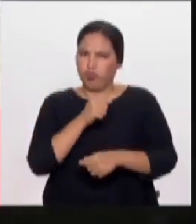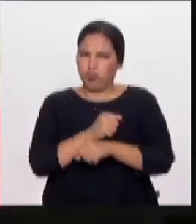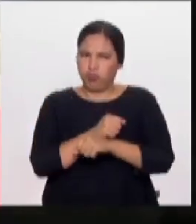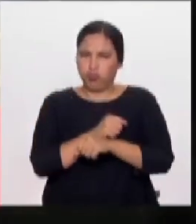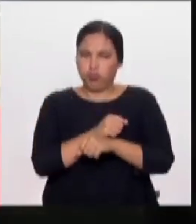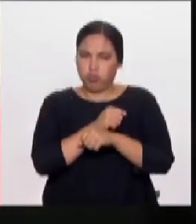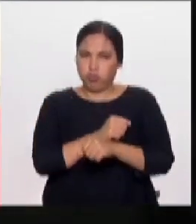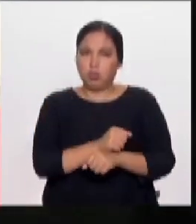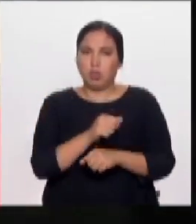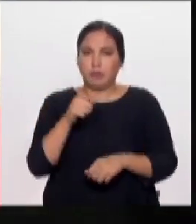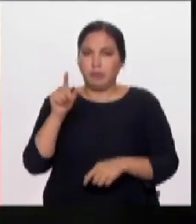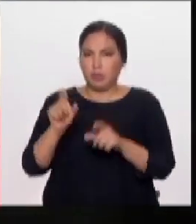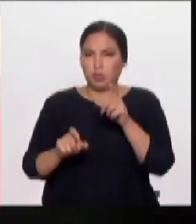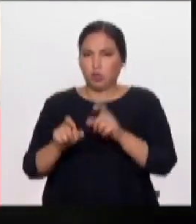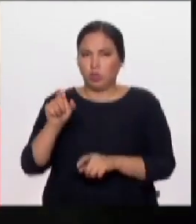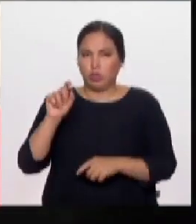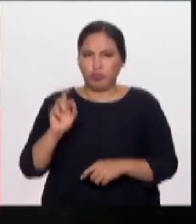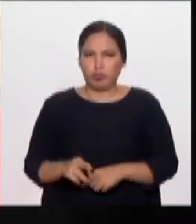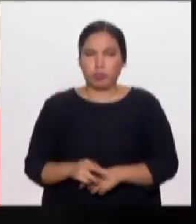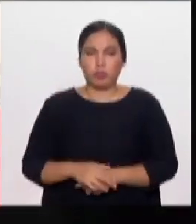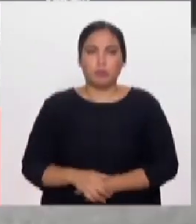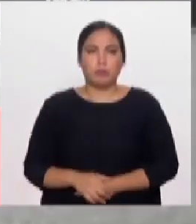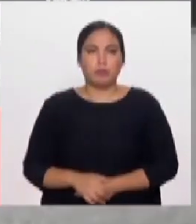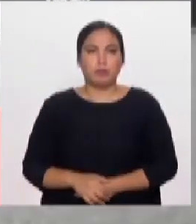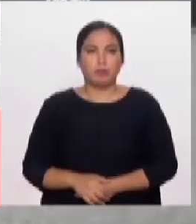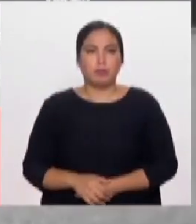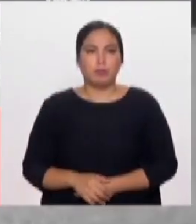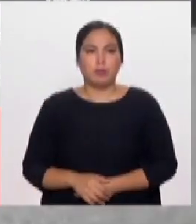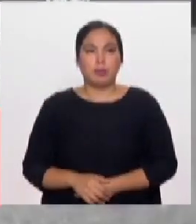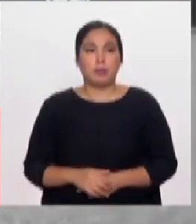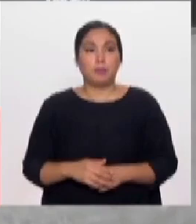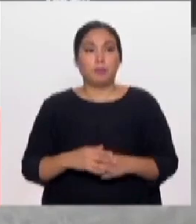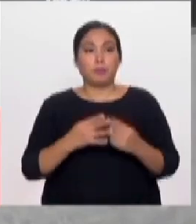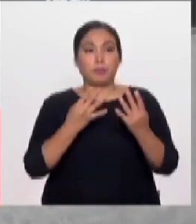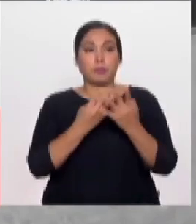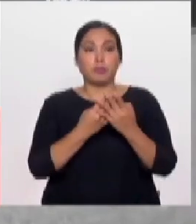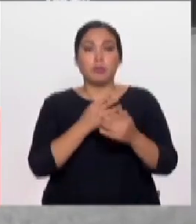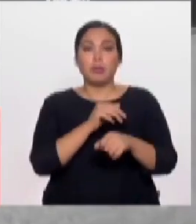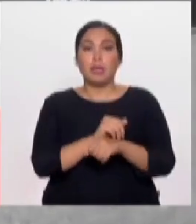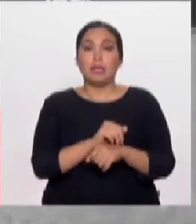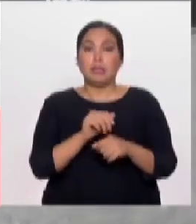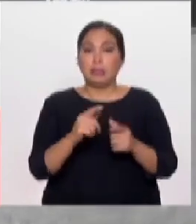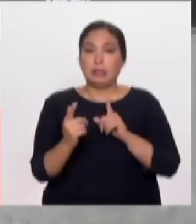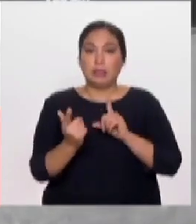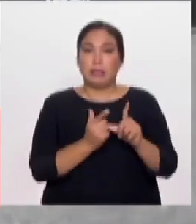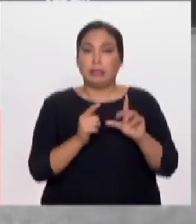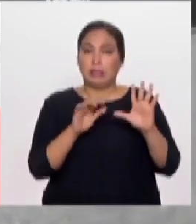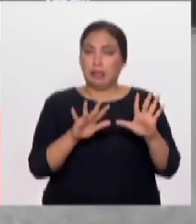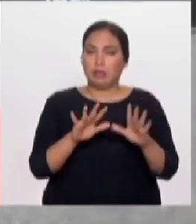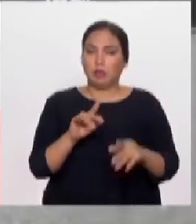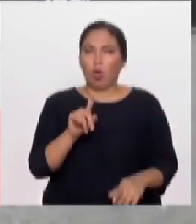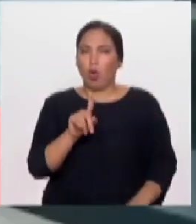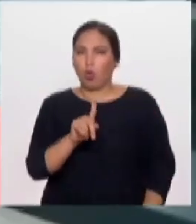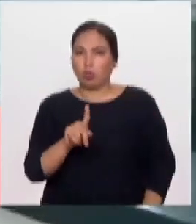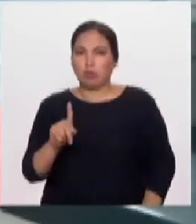delincuentes. Son cárceles que van a estar listas en 10 a 11 meses. Van a